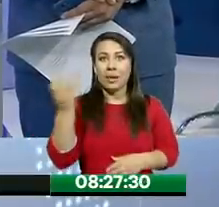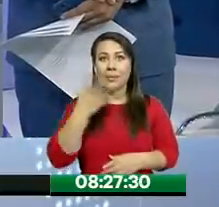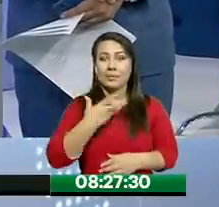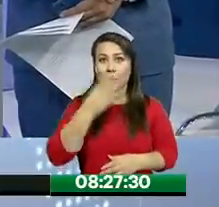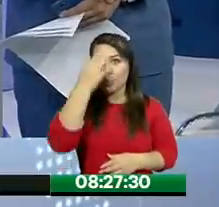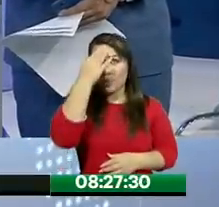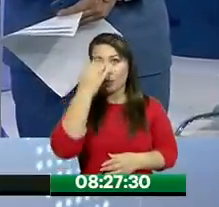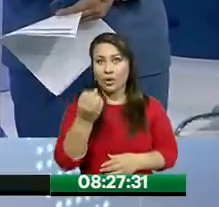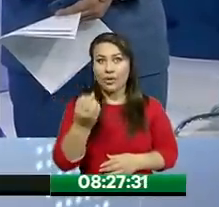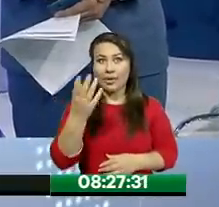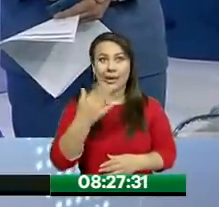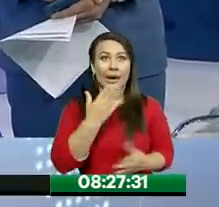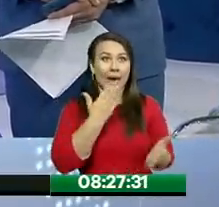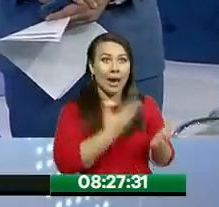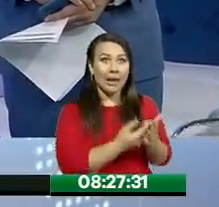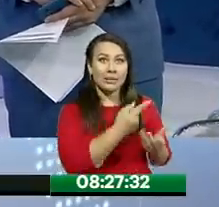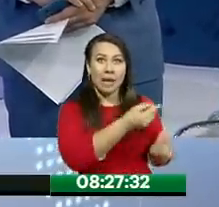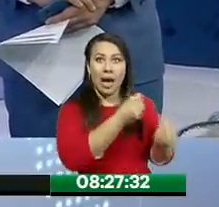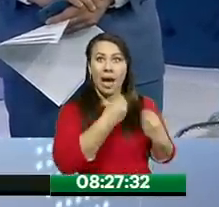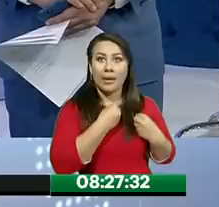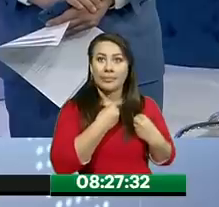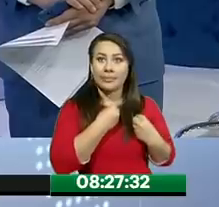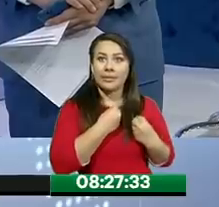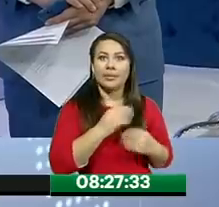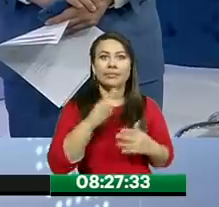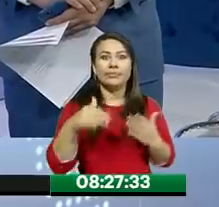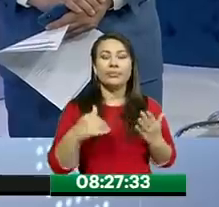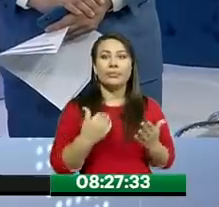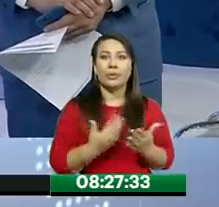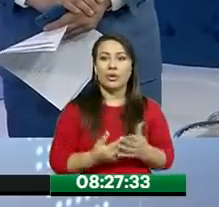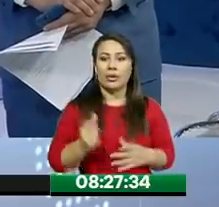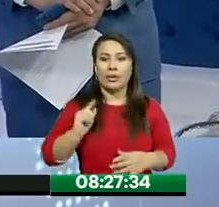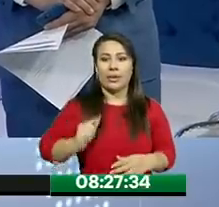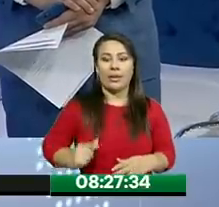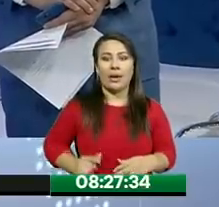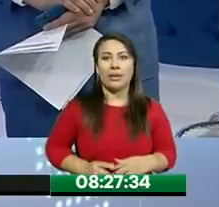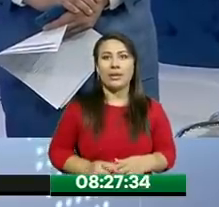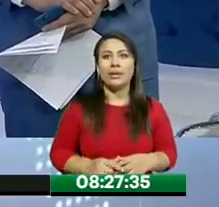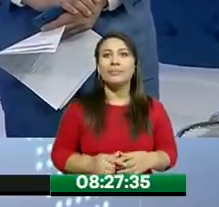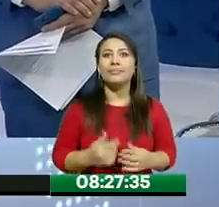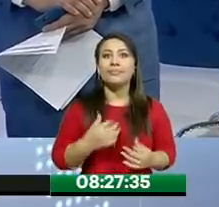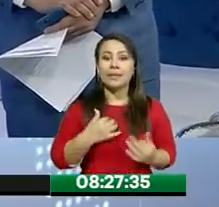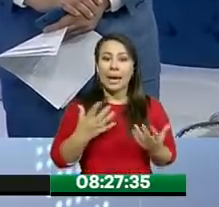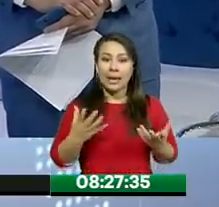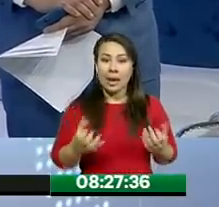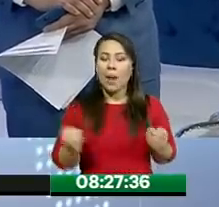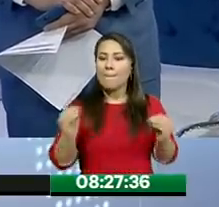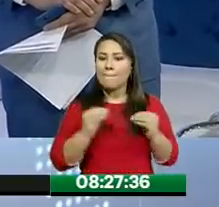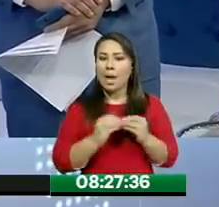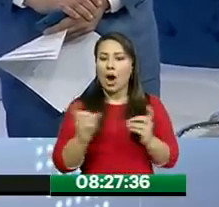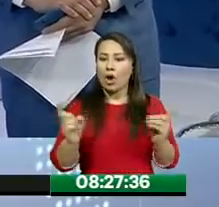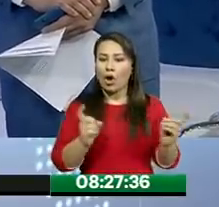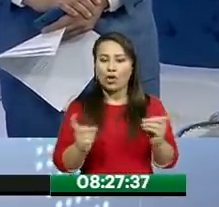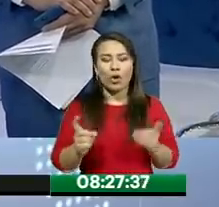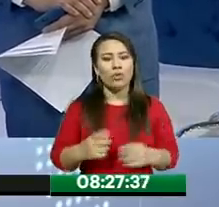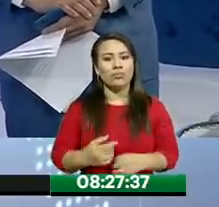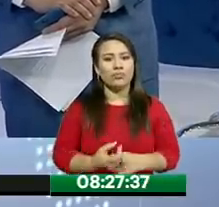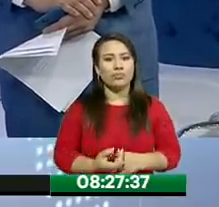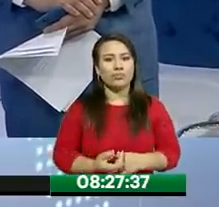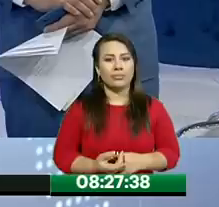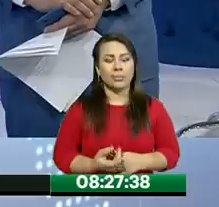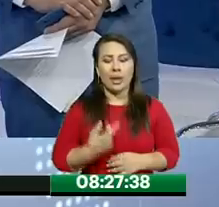presunto asesino, lamentablemente este accionar no se pudo porque habría fugado del